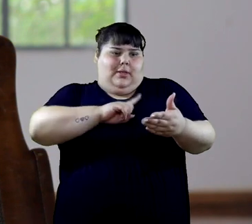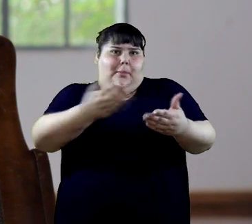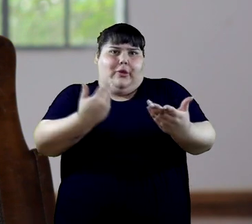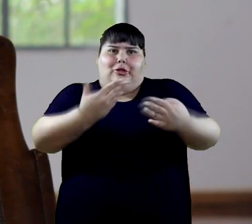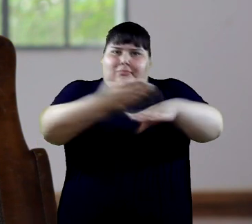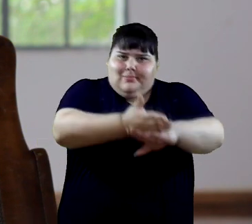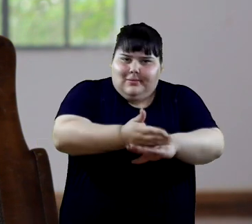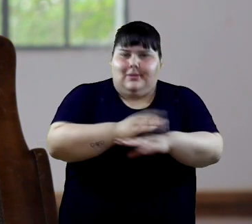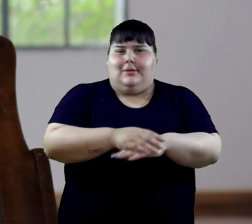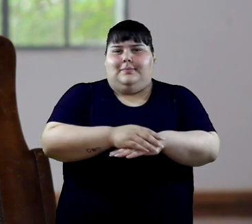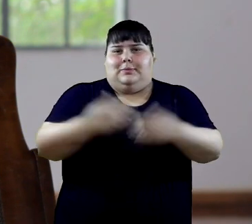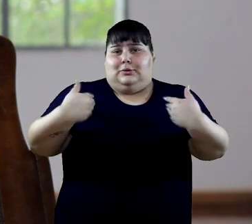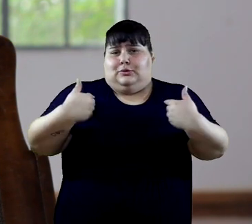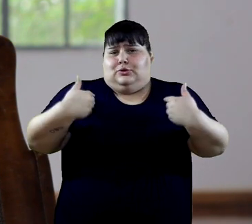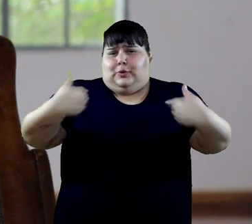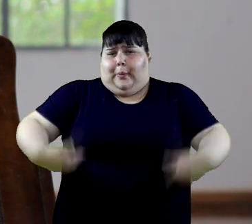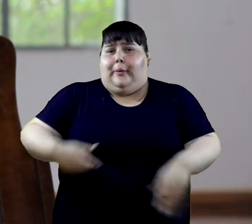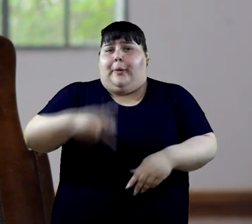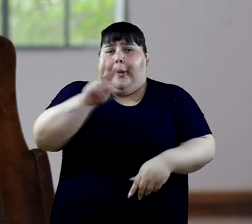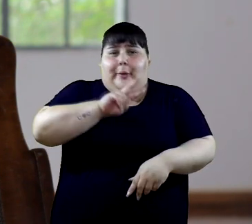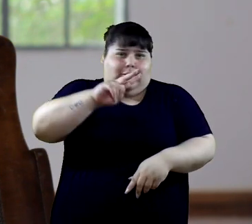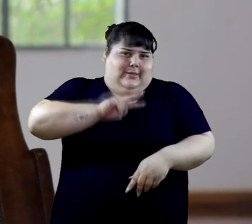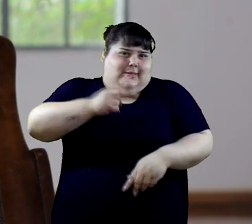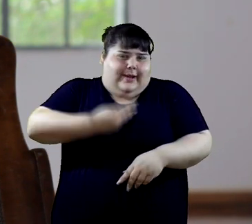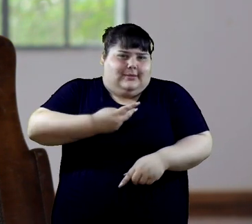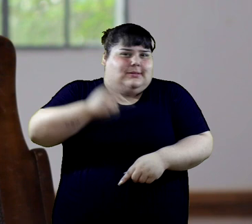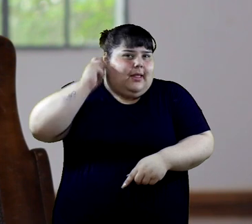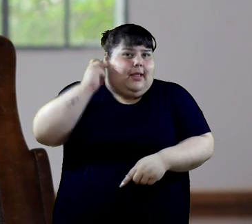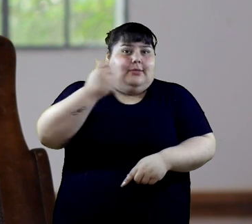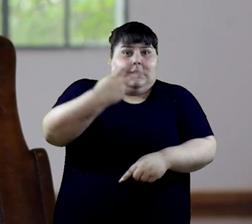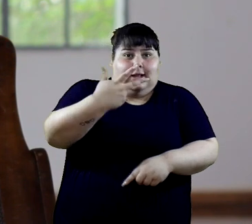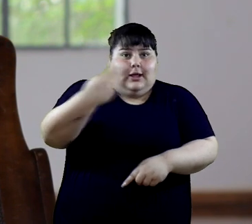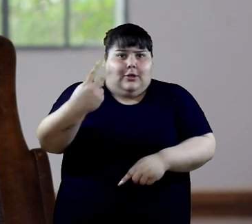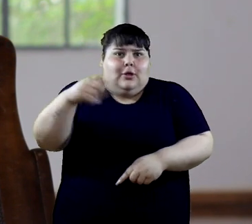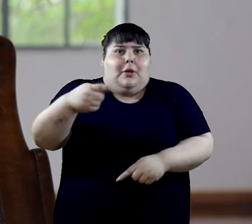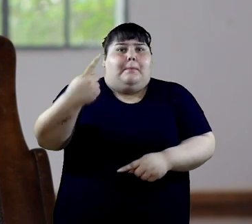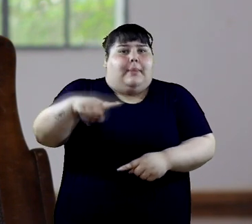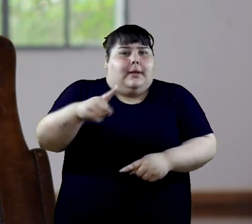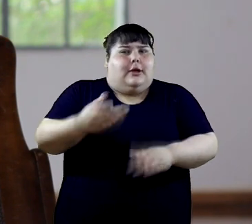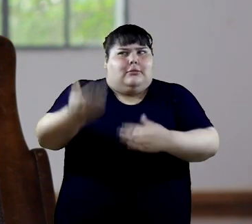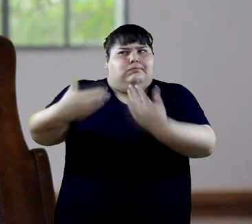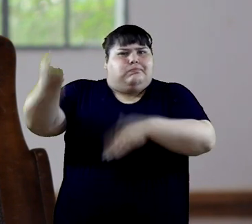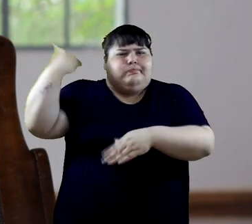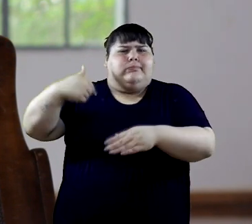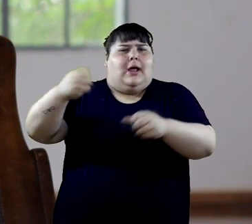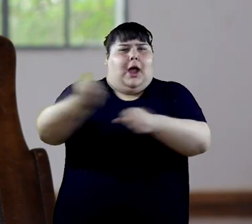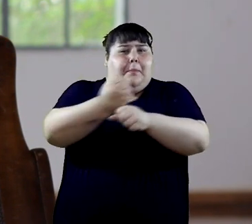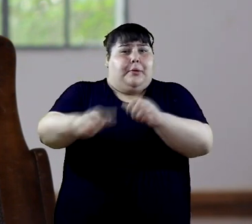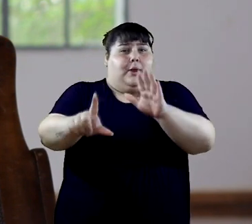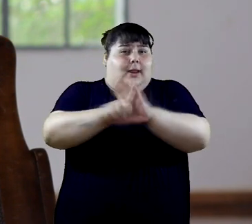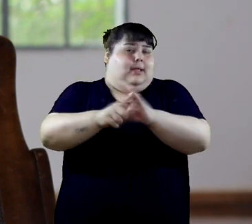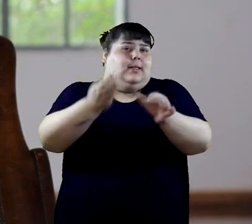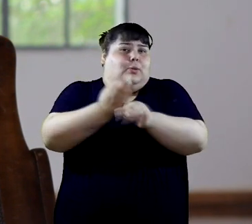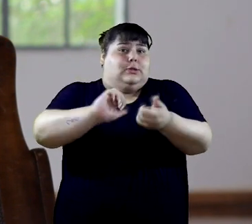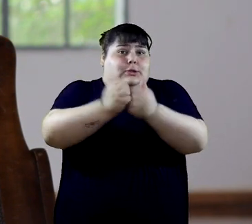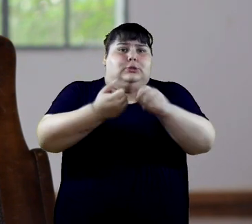esas barreras que nos habían impuesto. Yo soy una mujer trans de 32 años que cuando se sancionó la ley de educación